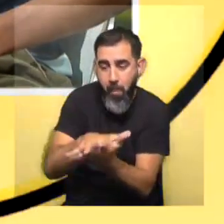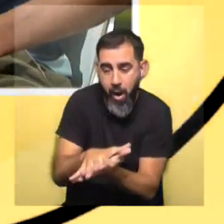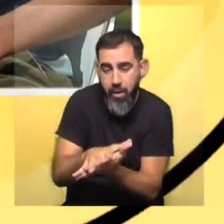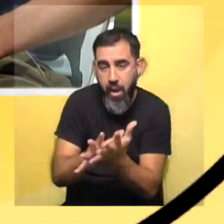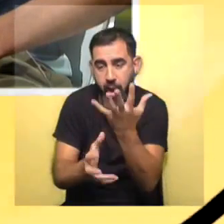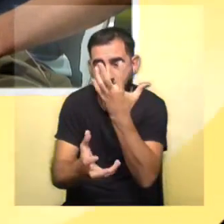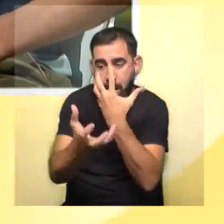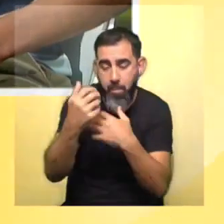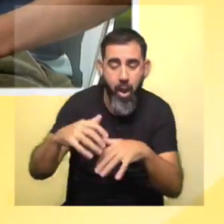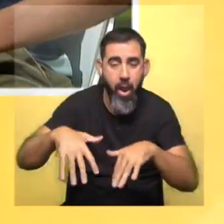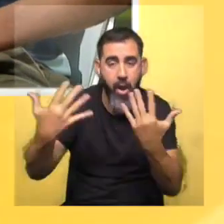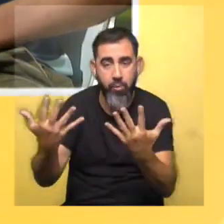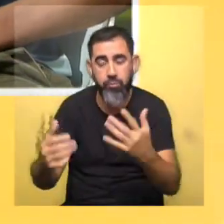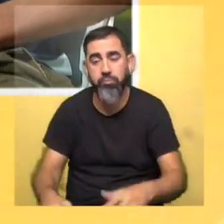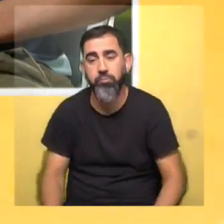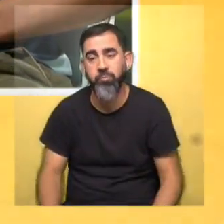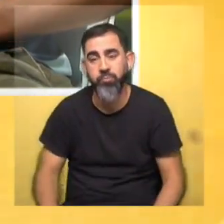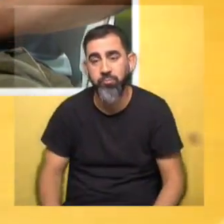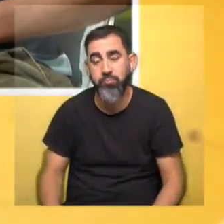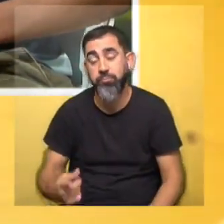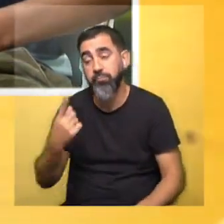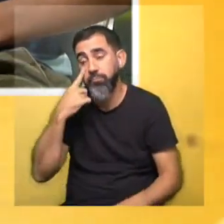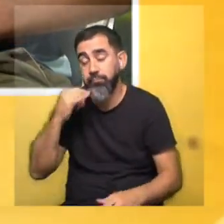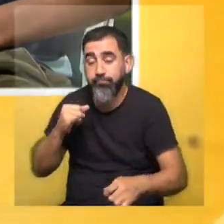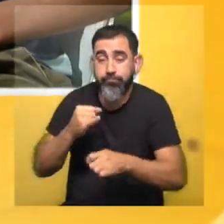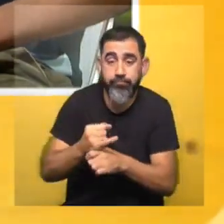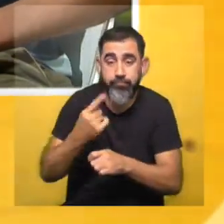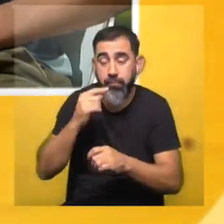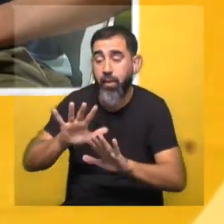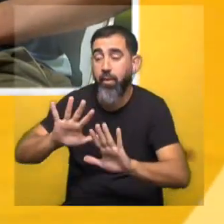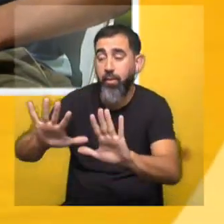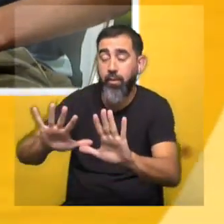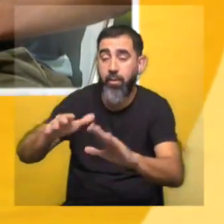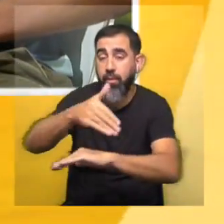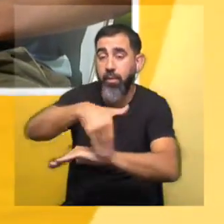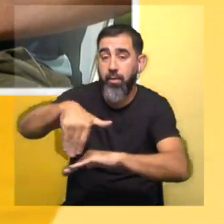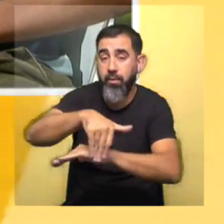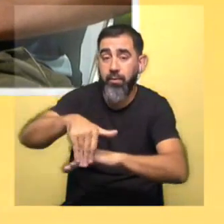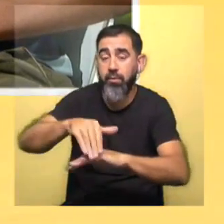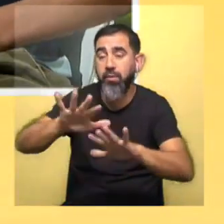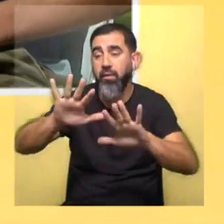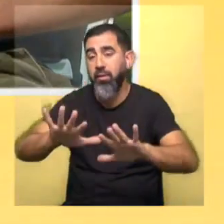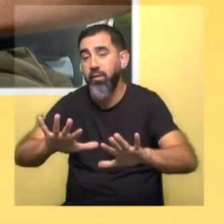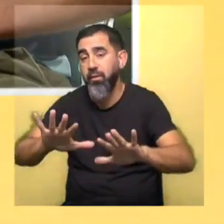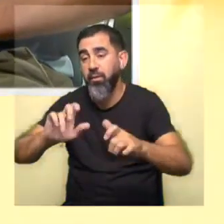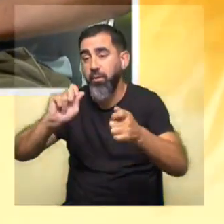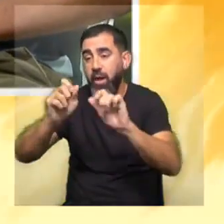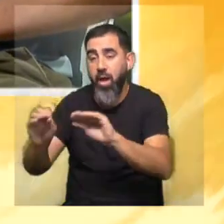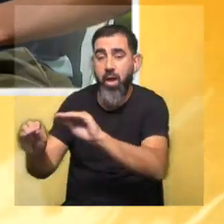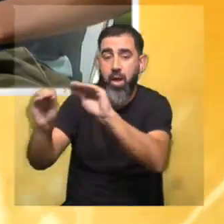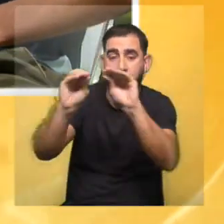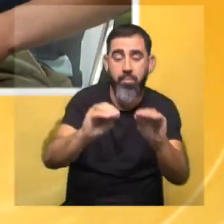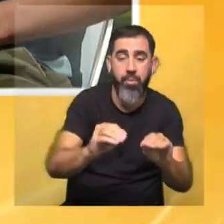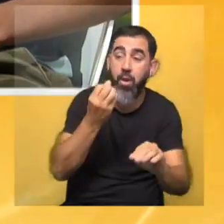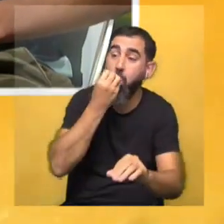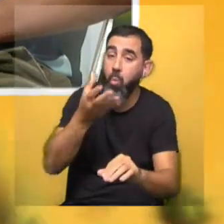haber algo. Y prueba y error. La dejamos en un sendero, si vemos que está muy quieto, la cambiamos. Si vemos que